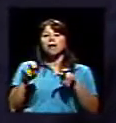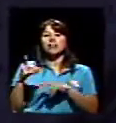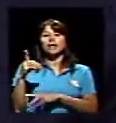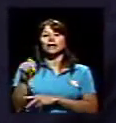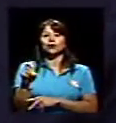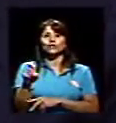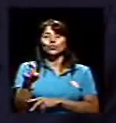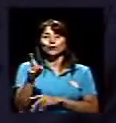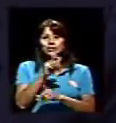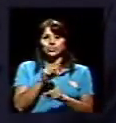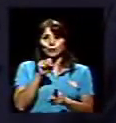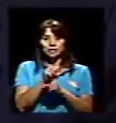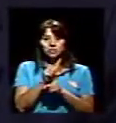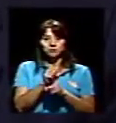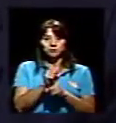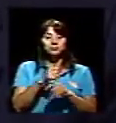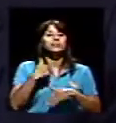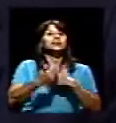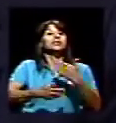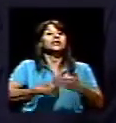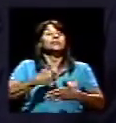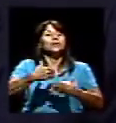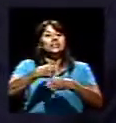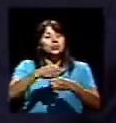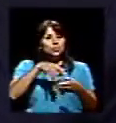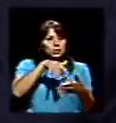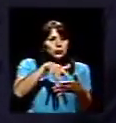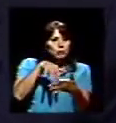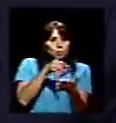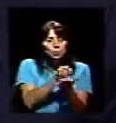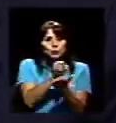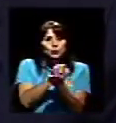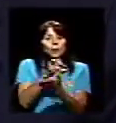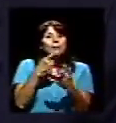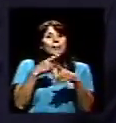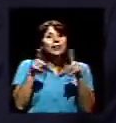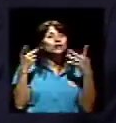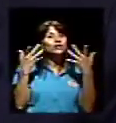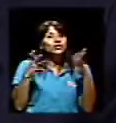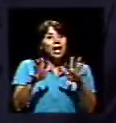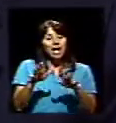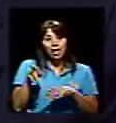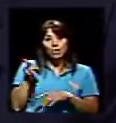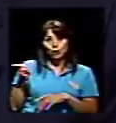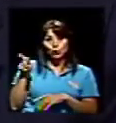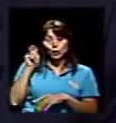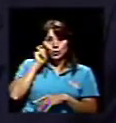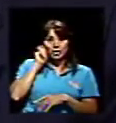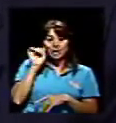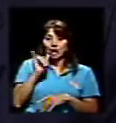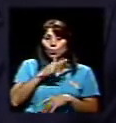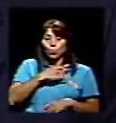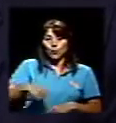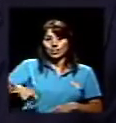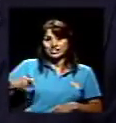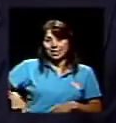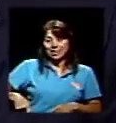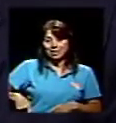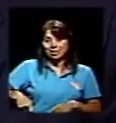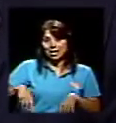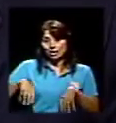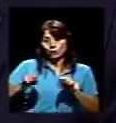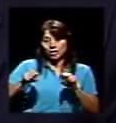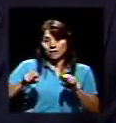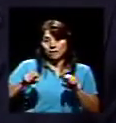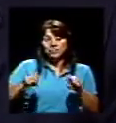través de un estudio que OPS planteó en julio de 2011, pero ya doña Ileana como presidente ejecutivo y el resto de junta directiva